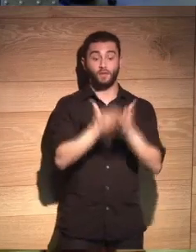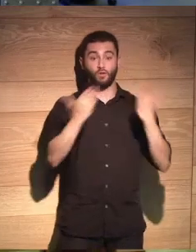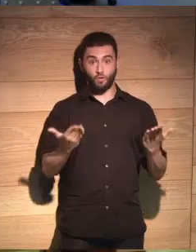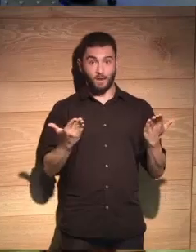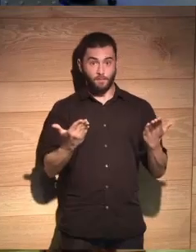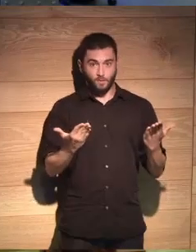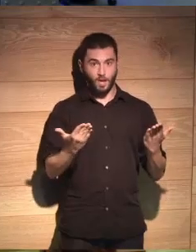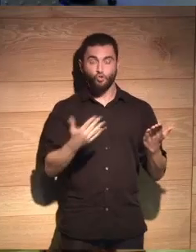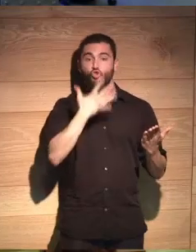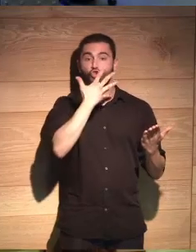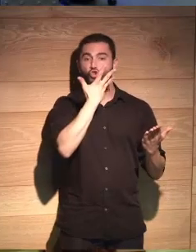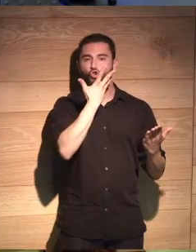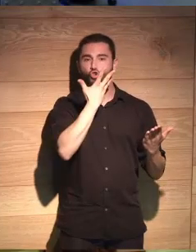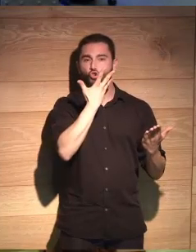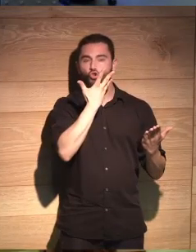no se conocía hasta